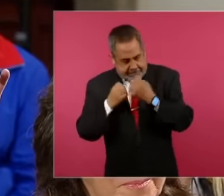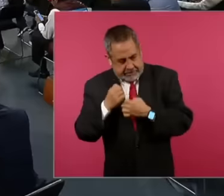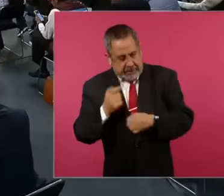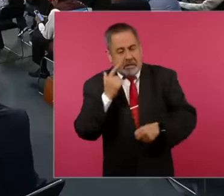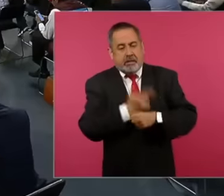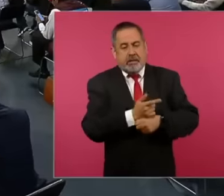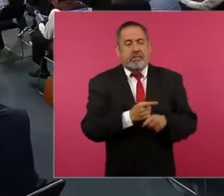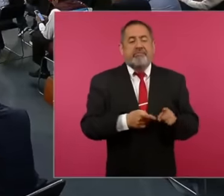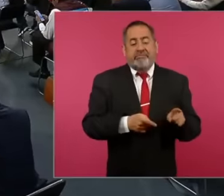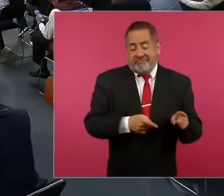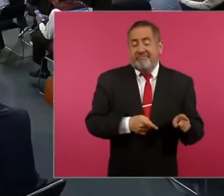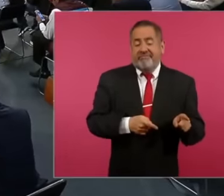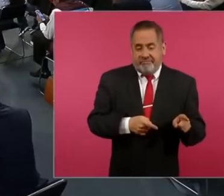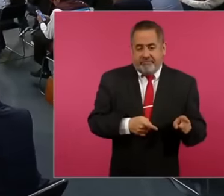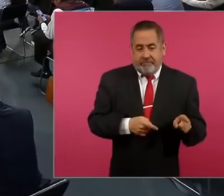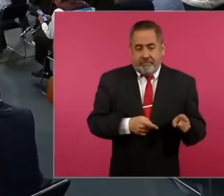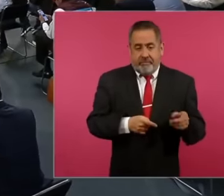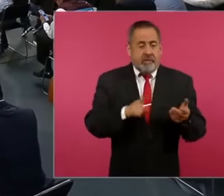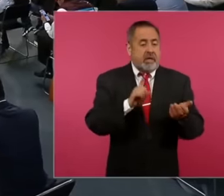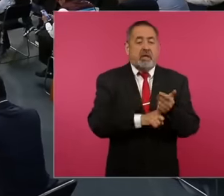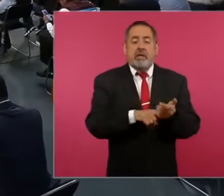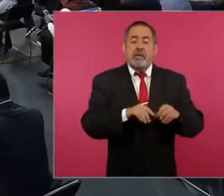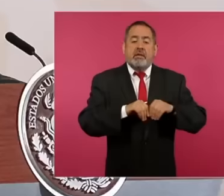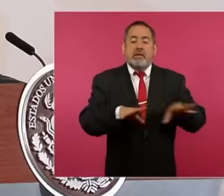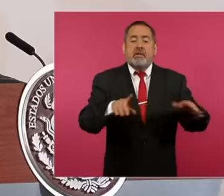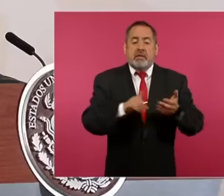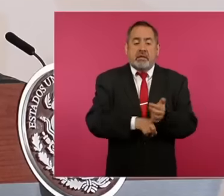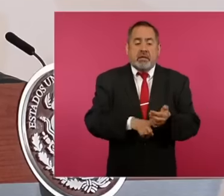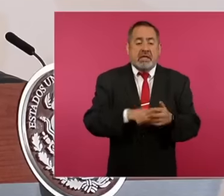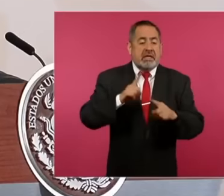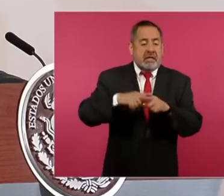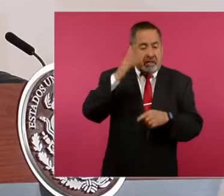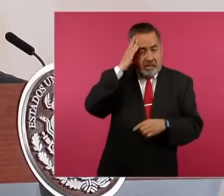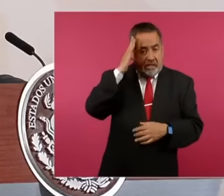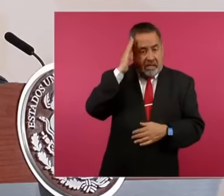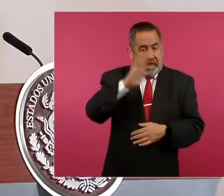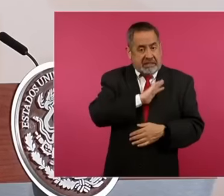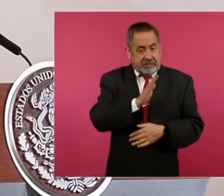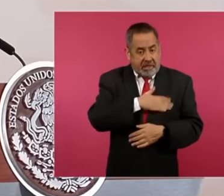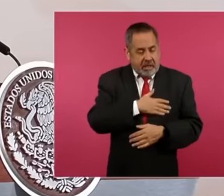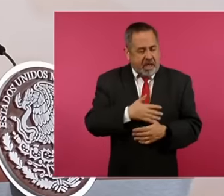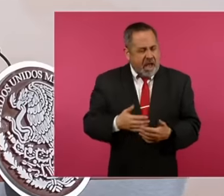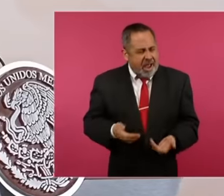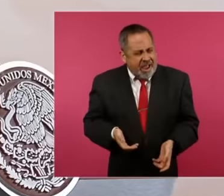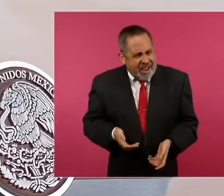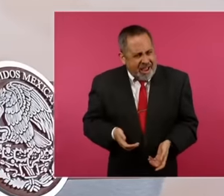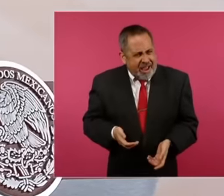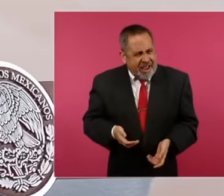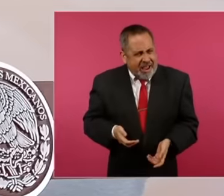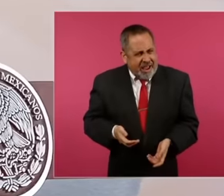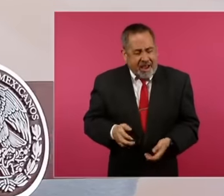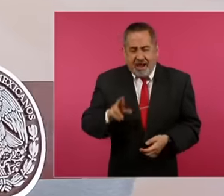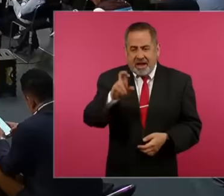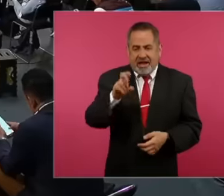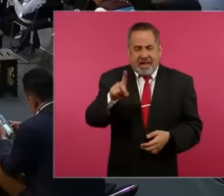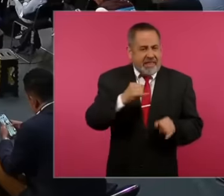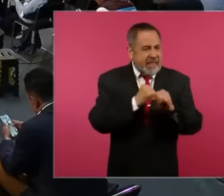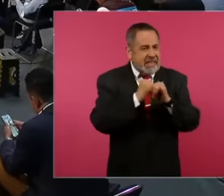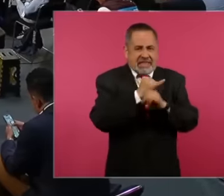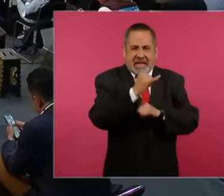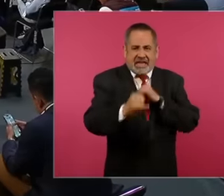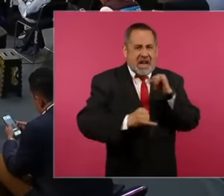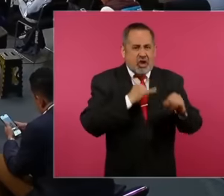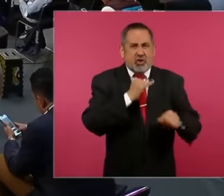se controla o sale desde España. Entonces, estamos hablando de una red